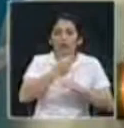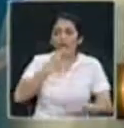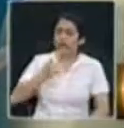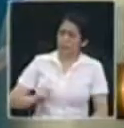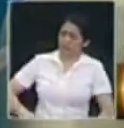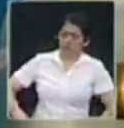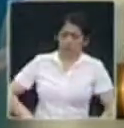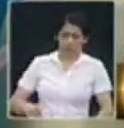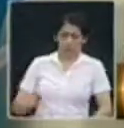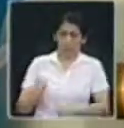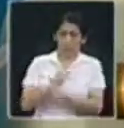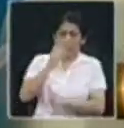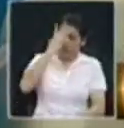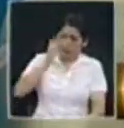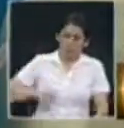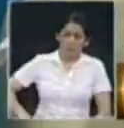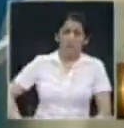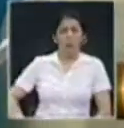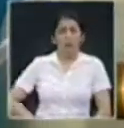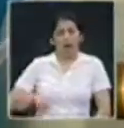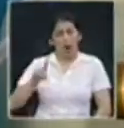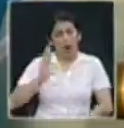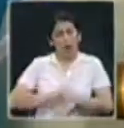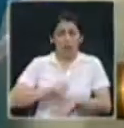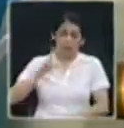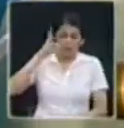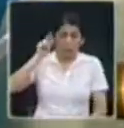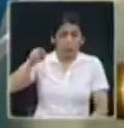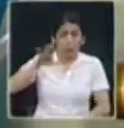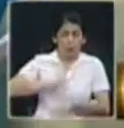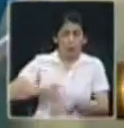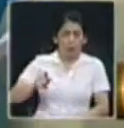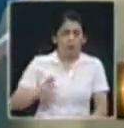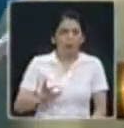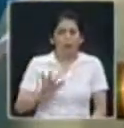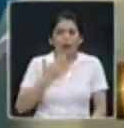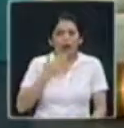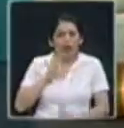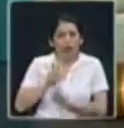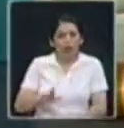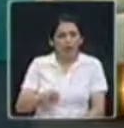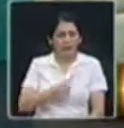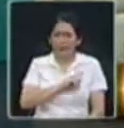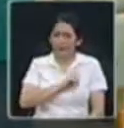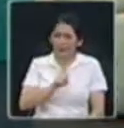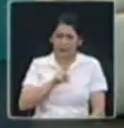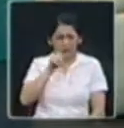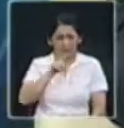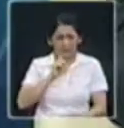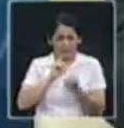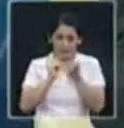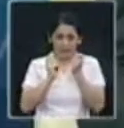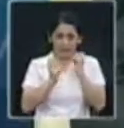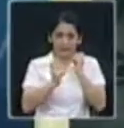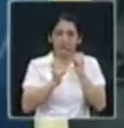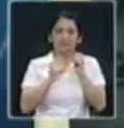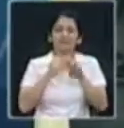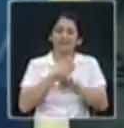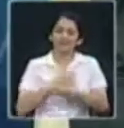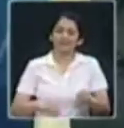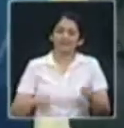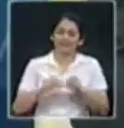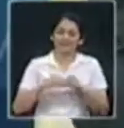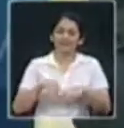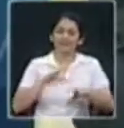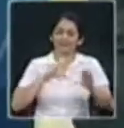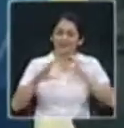ahí también la formación de aquellas personas, servidores públicos que tengan este caso. Habrá posibilidad de seguir hablando de este tema. Gracias por habernos acompañado. Mónica Alemán,